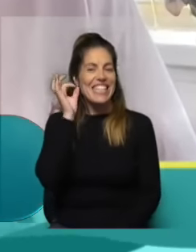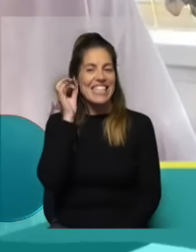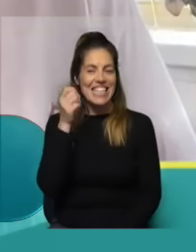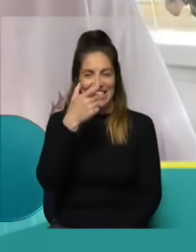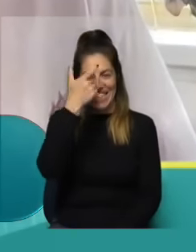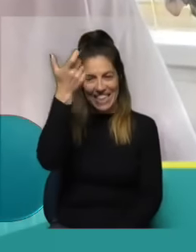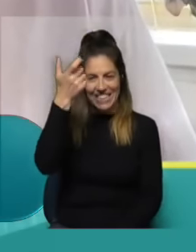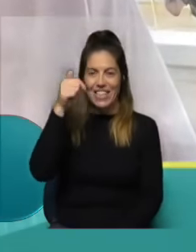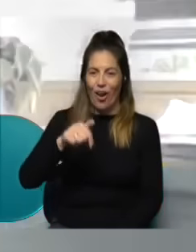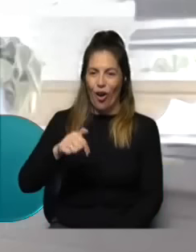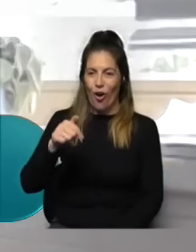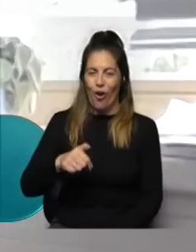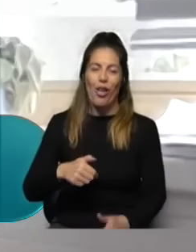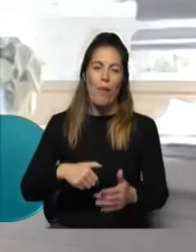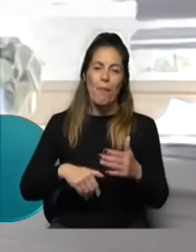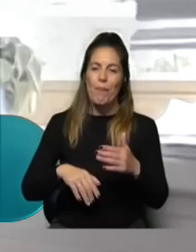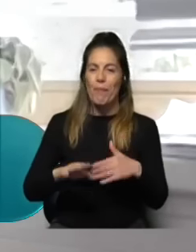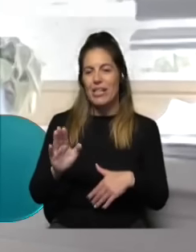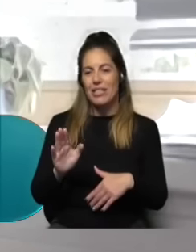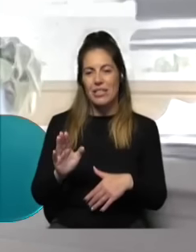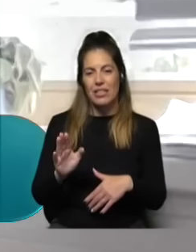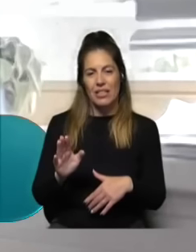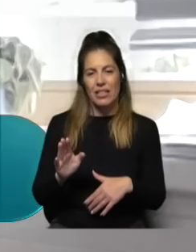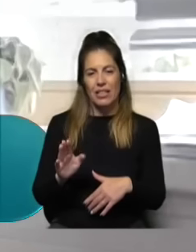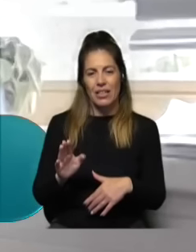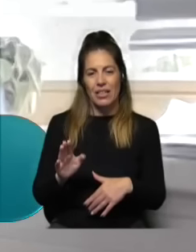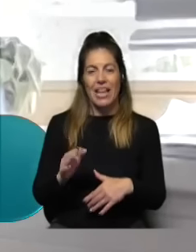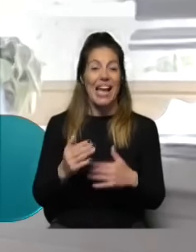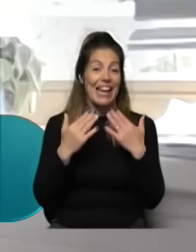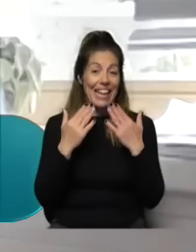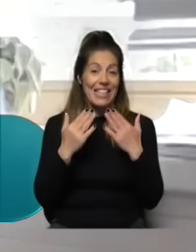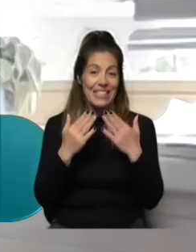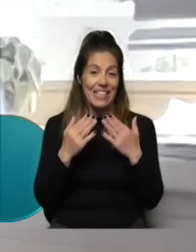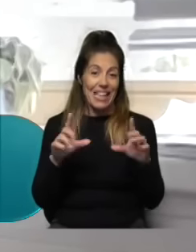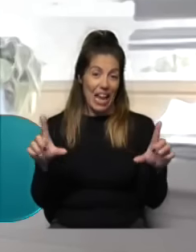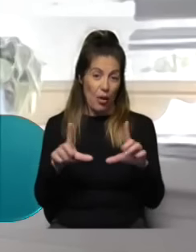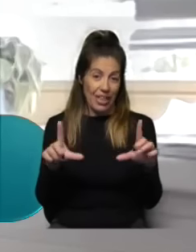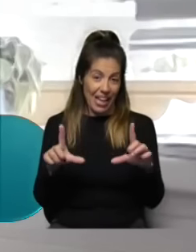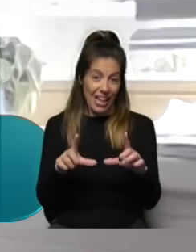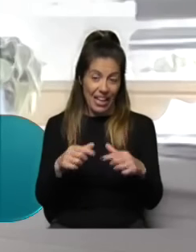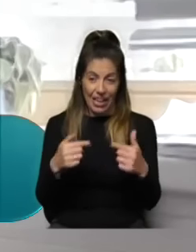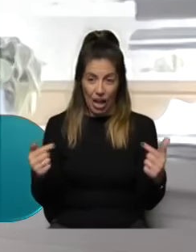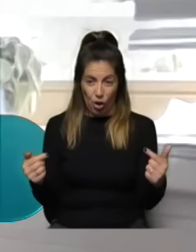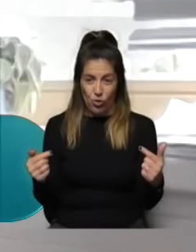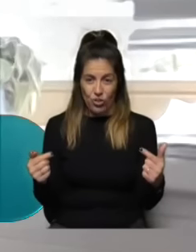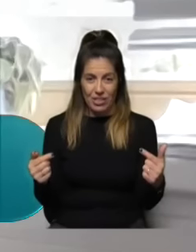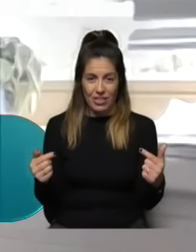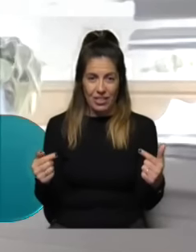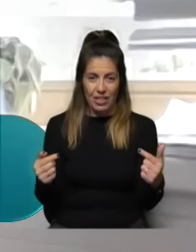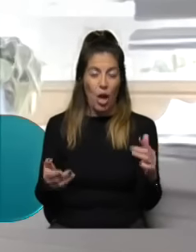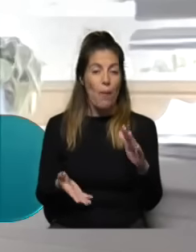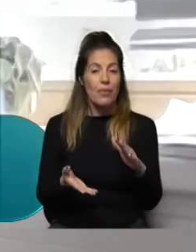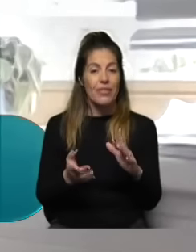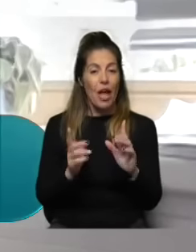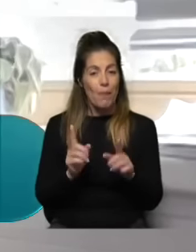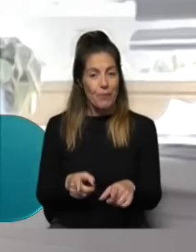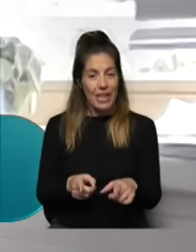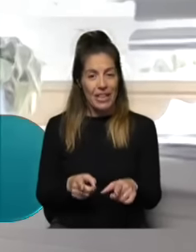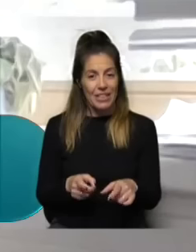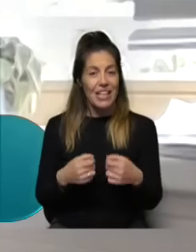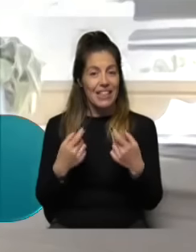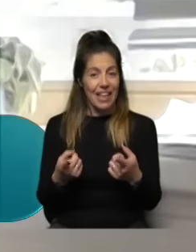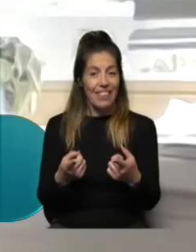hay, hoy por hoy mucho más, gracias a los medios y gracias a digamos, a que también se le